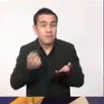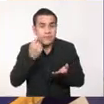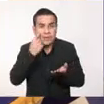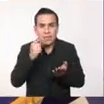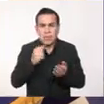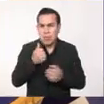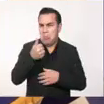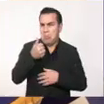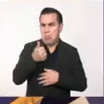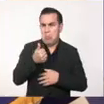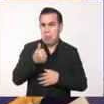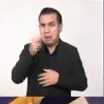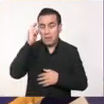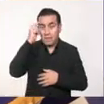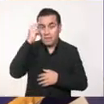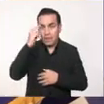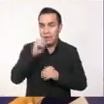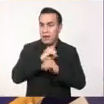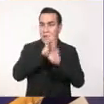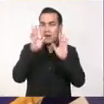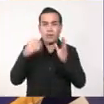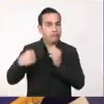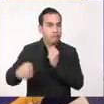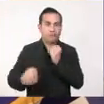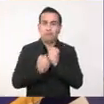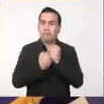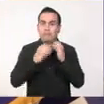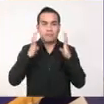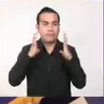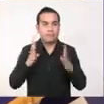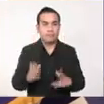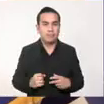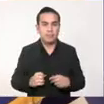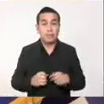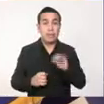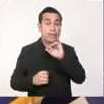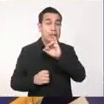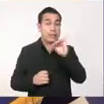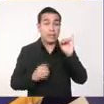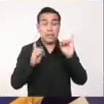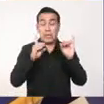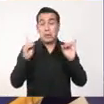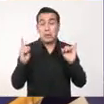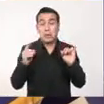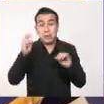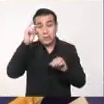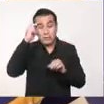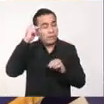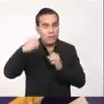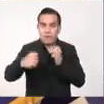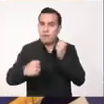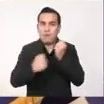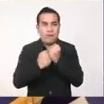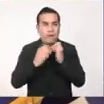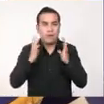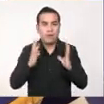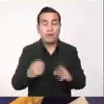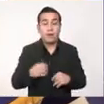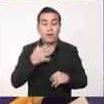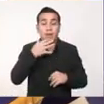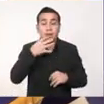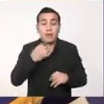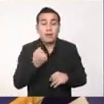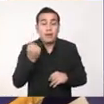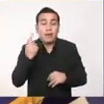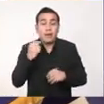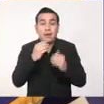está bien. Pero son 100% opositores, sépanlo. Unos se dicen de izquierda, otros se dicen de derecha, pero son oposición al gobierno toditos. Antes se